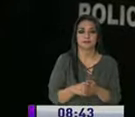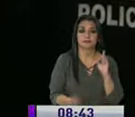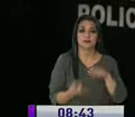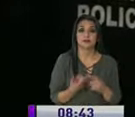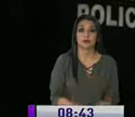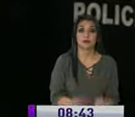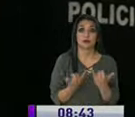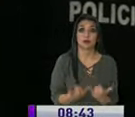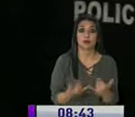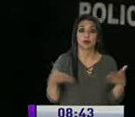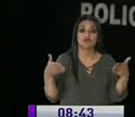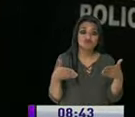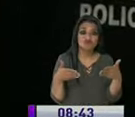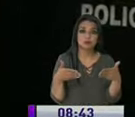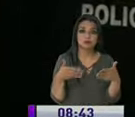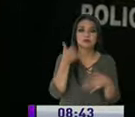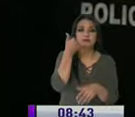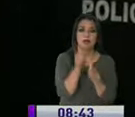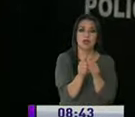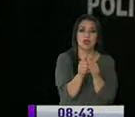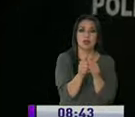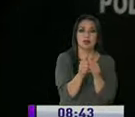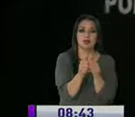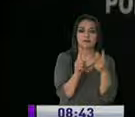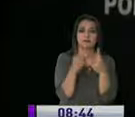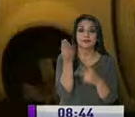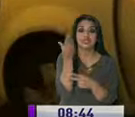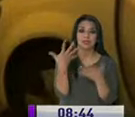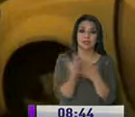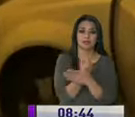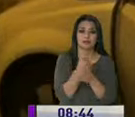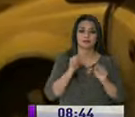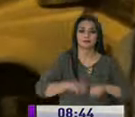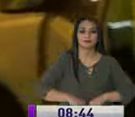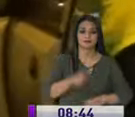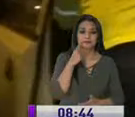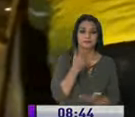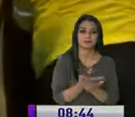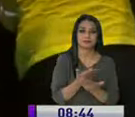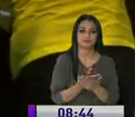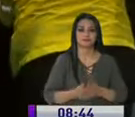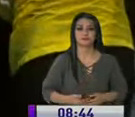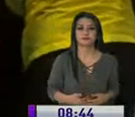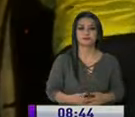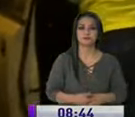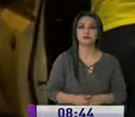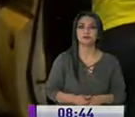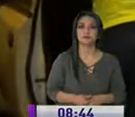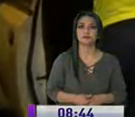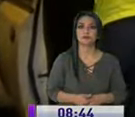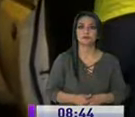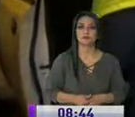3 meses. Durante las investigaciones nos dimos cuenta de que esta banda no solamente se dedicaba al abigeato, sino también al robo a domicilios, robo a personas y robo a vehículos. Como